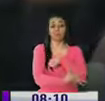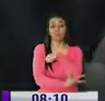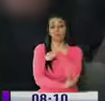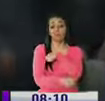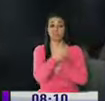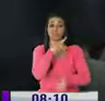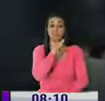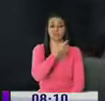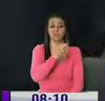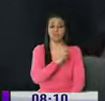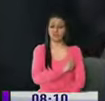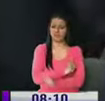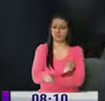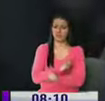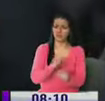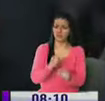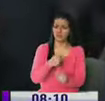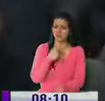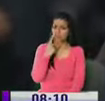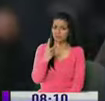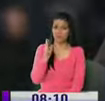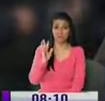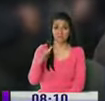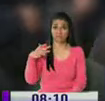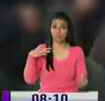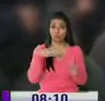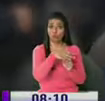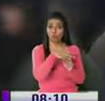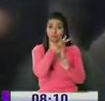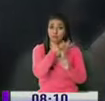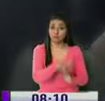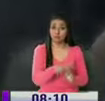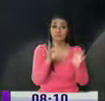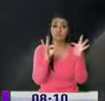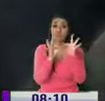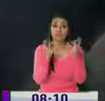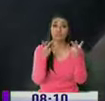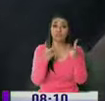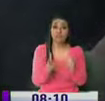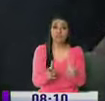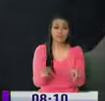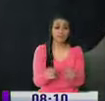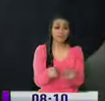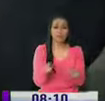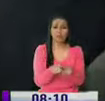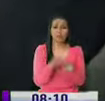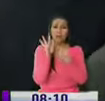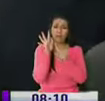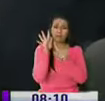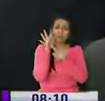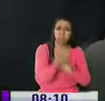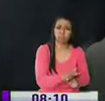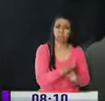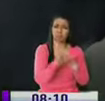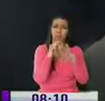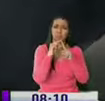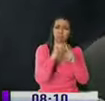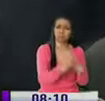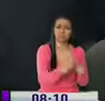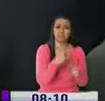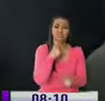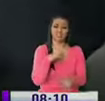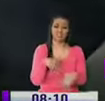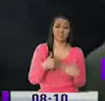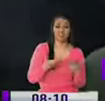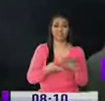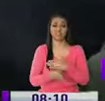Entonces, para mí, yo lo veo así. Y en el FEI igual, en el FEI está igual. Dicen que, ay, cómo les vamos